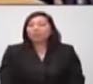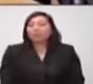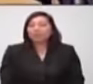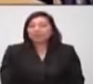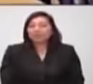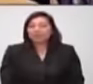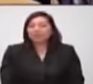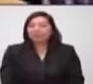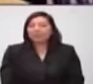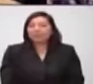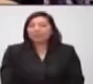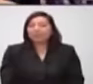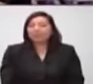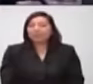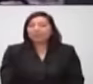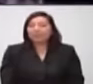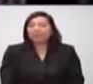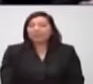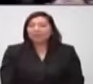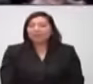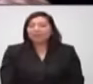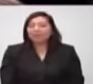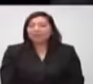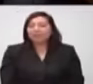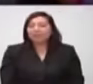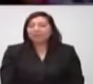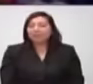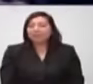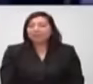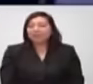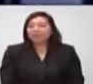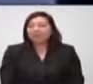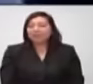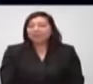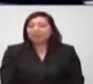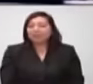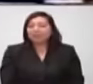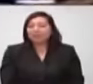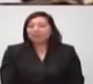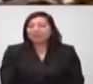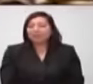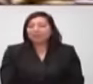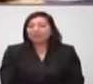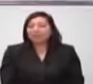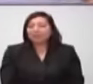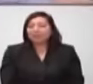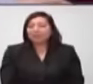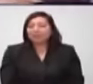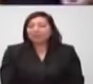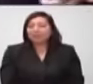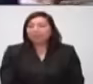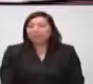Perdón, un ratito. Por favor, invitamos a la no congresista a retirarse de la mesa, de la mesa de congresista, por